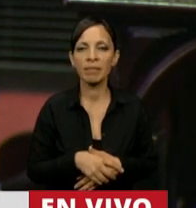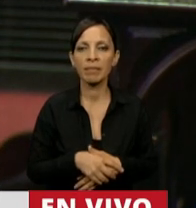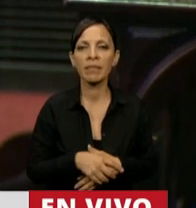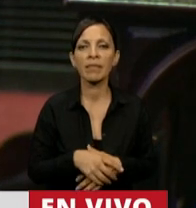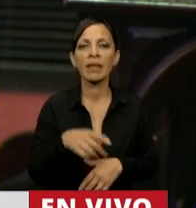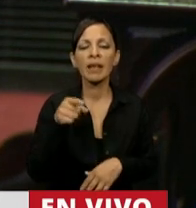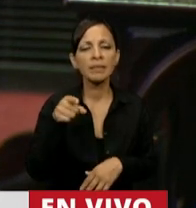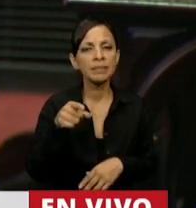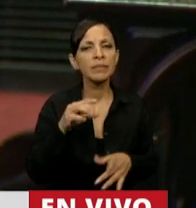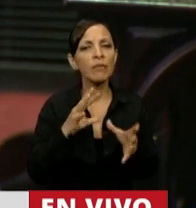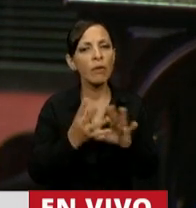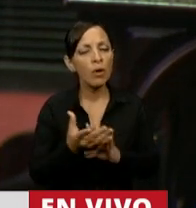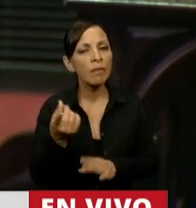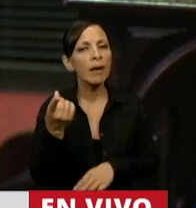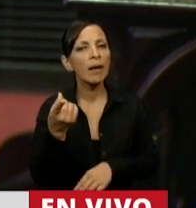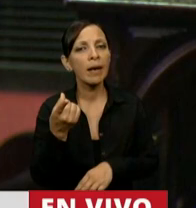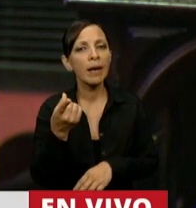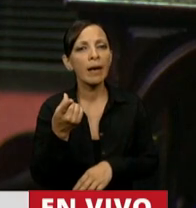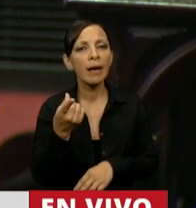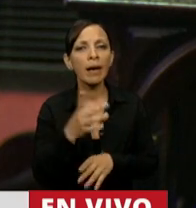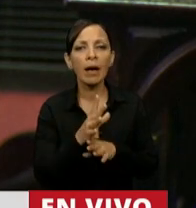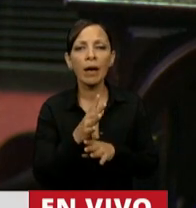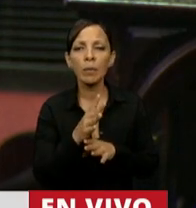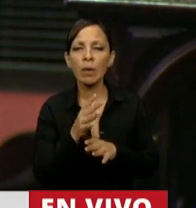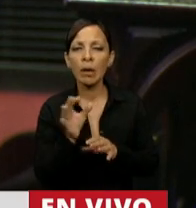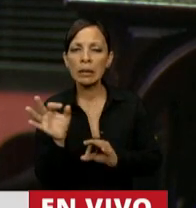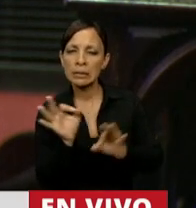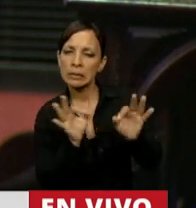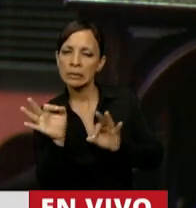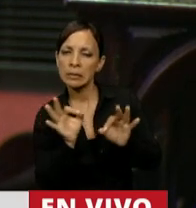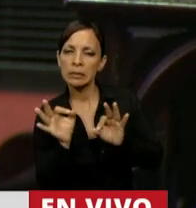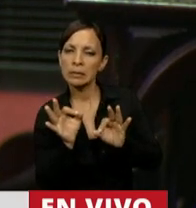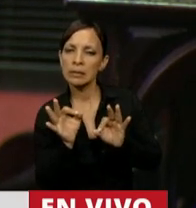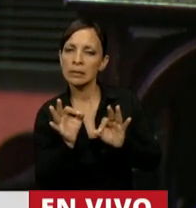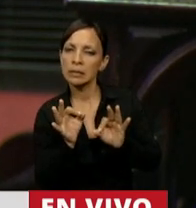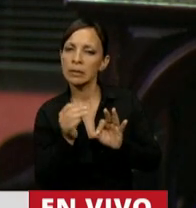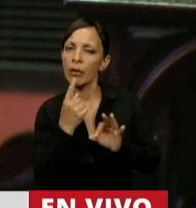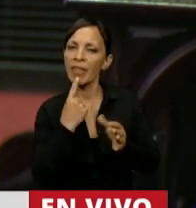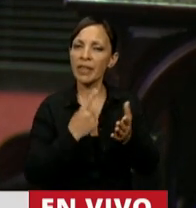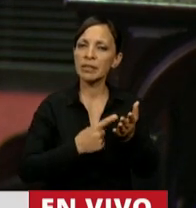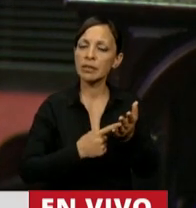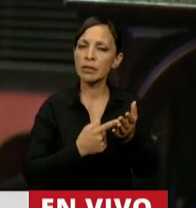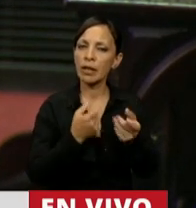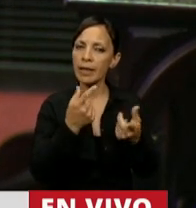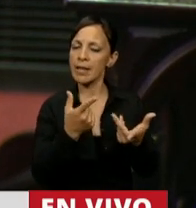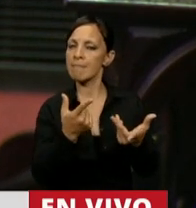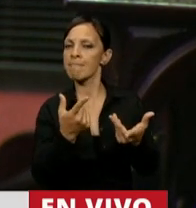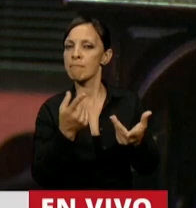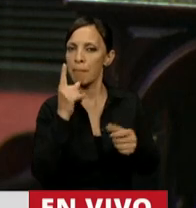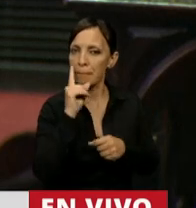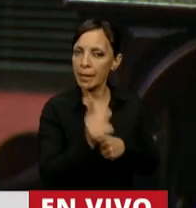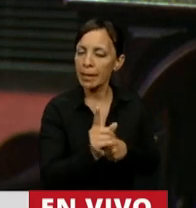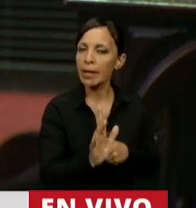que pone en jaque a nuestro sistema federal, que pone